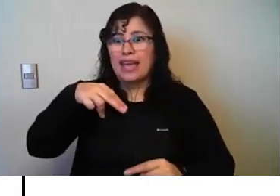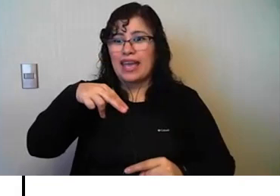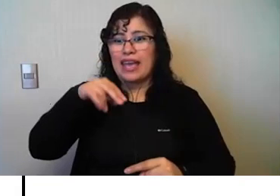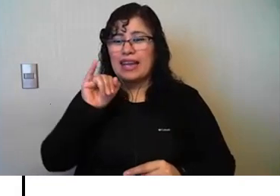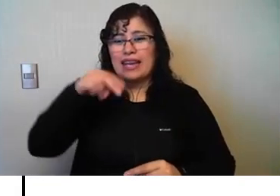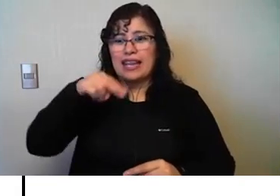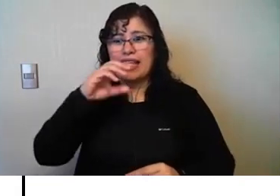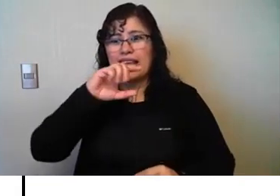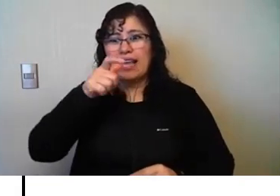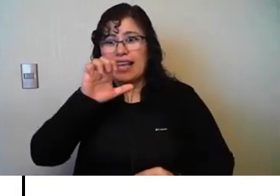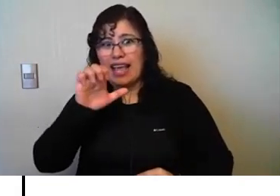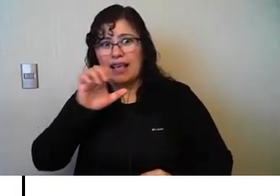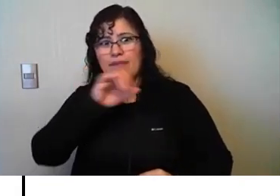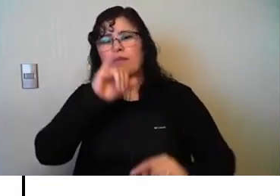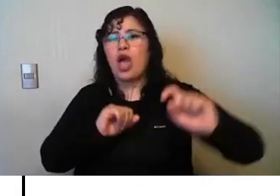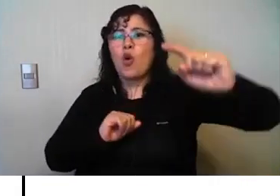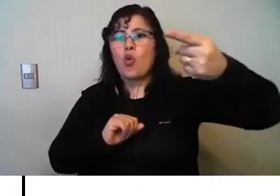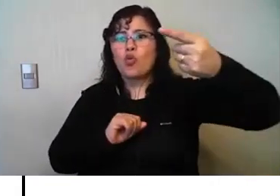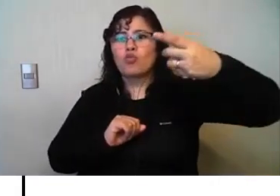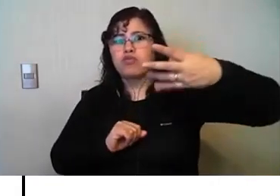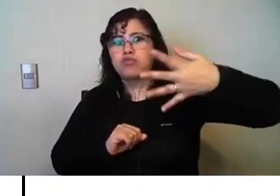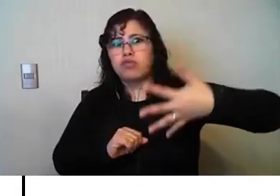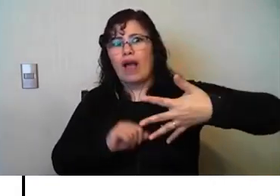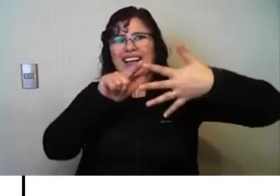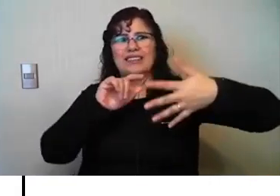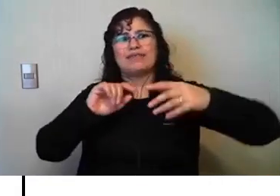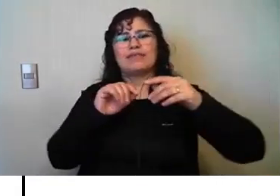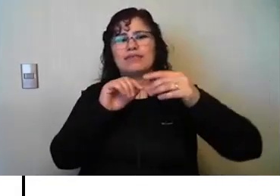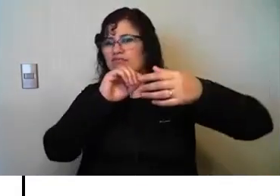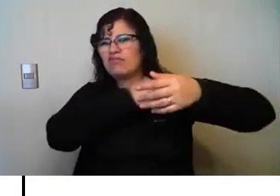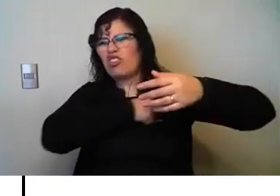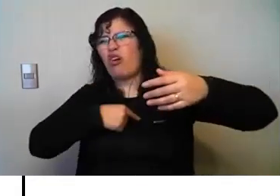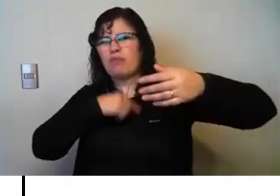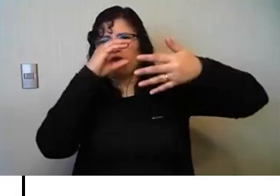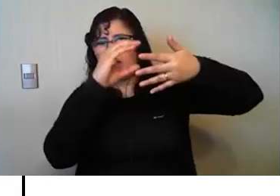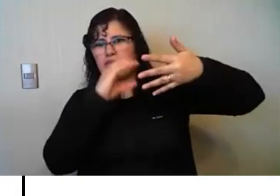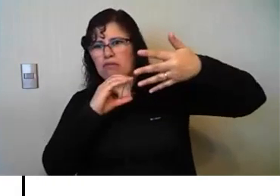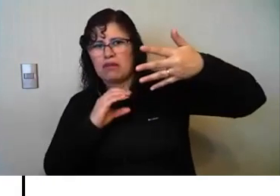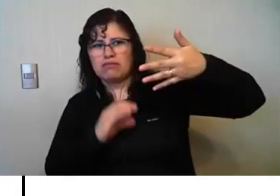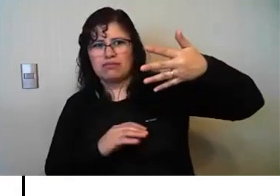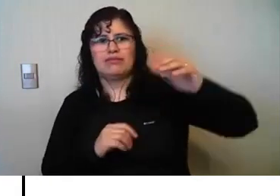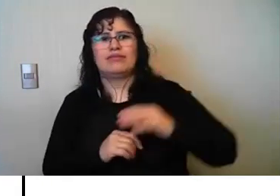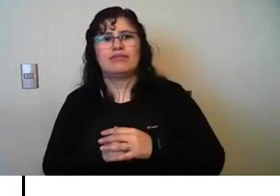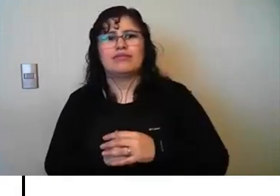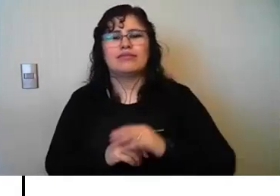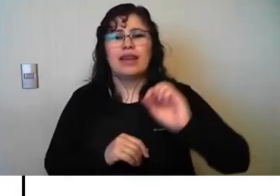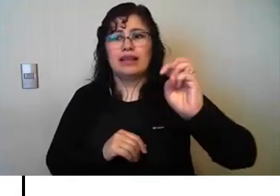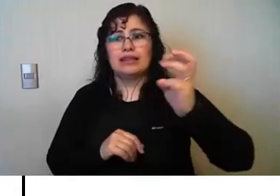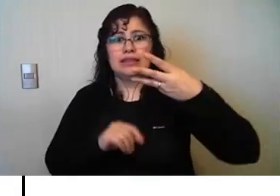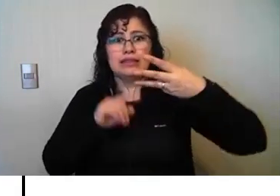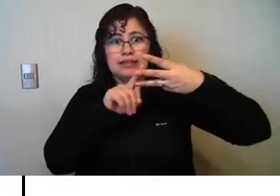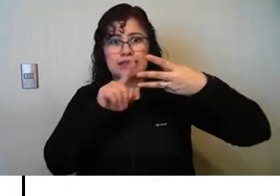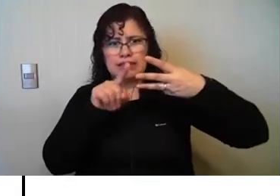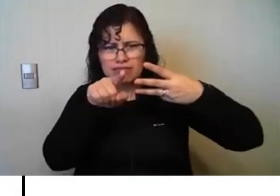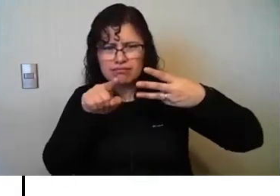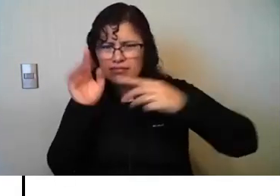capa molecular, una capa granular externa, una capa piramidal externa. Si se fijan, estas neuronas